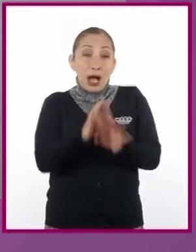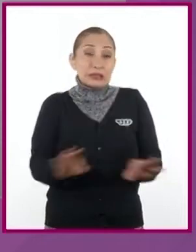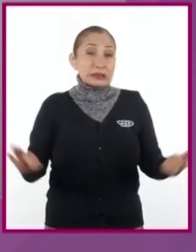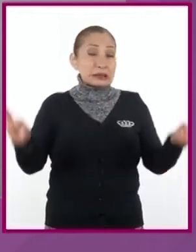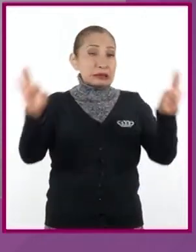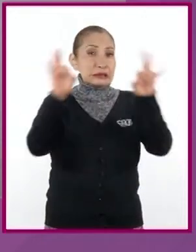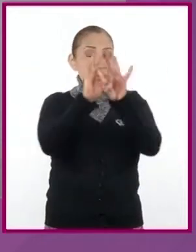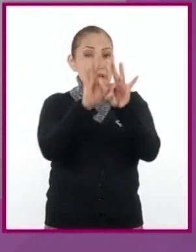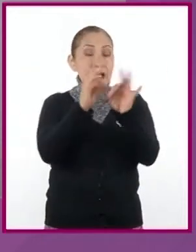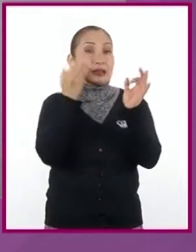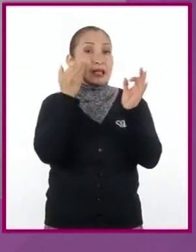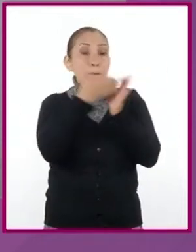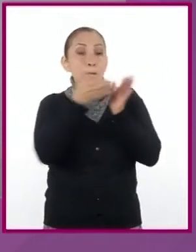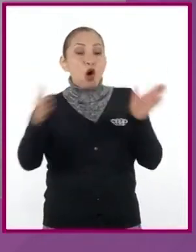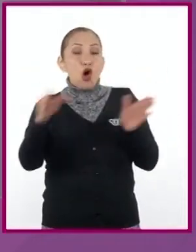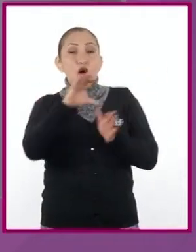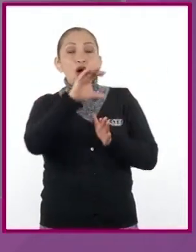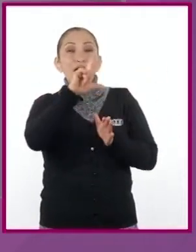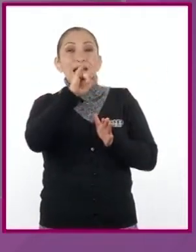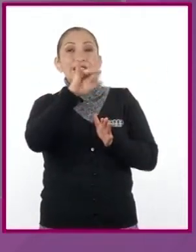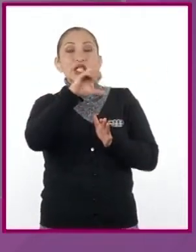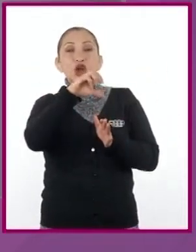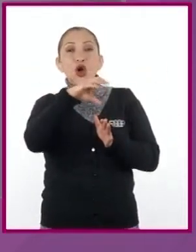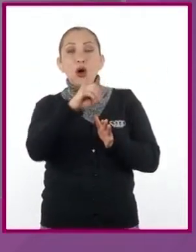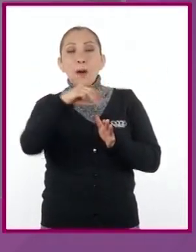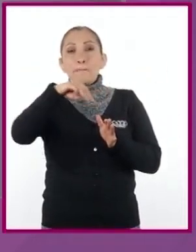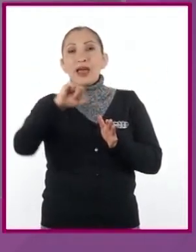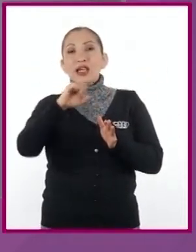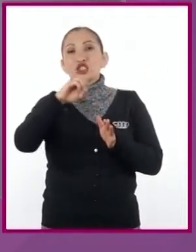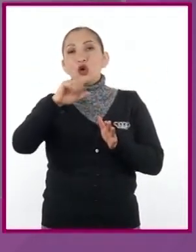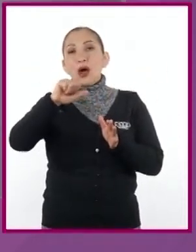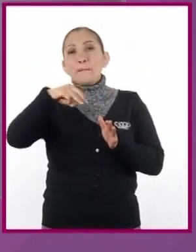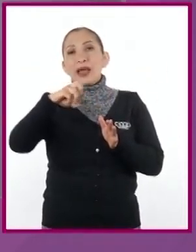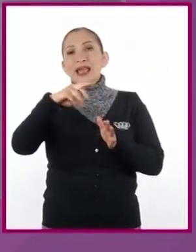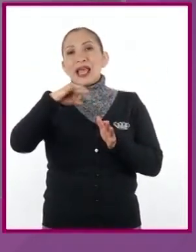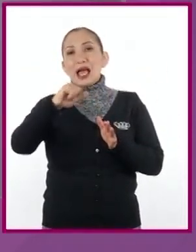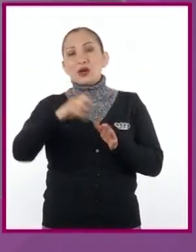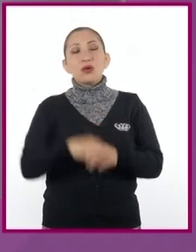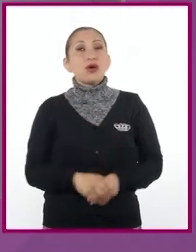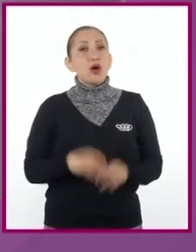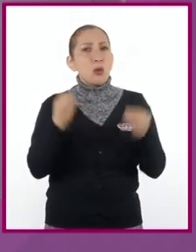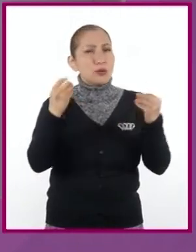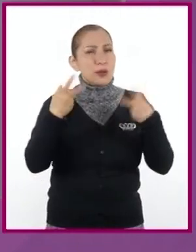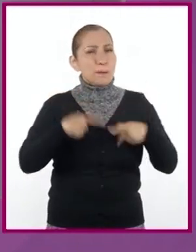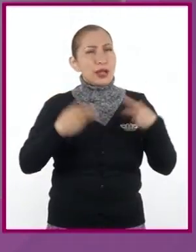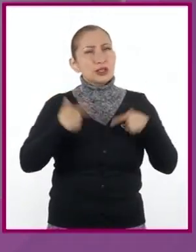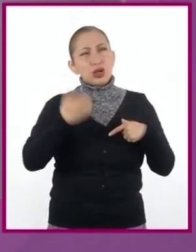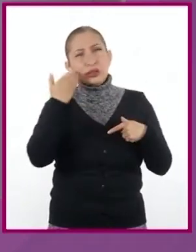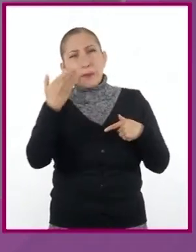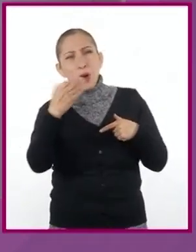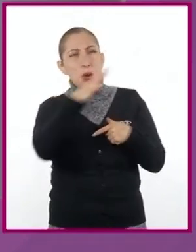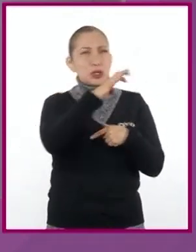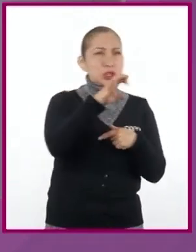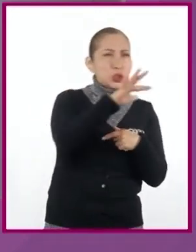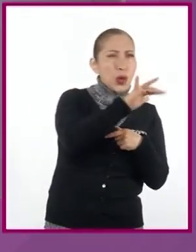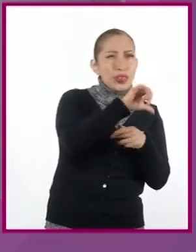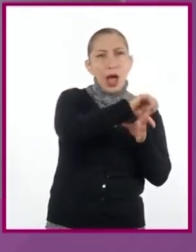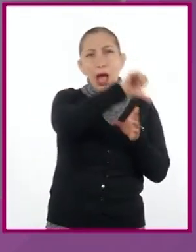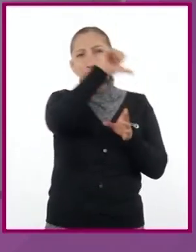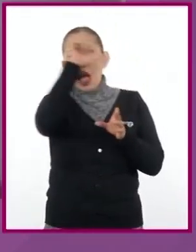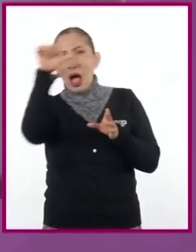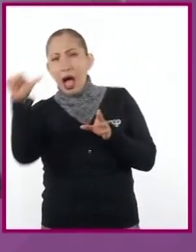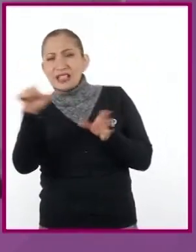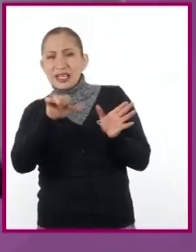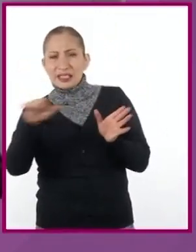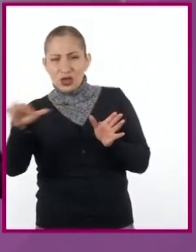fue en el clásico mesoamericano. Que bueno, que el periodo en el que hubo como tanta gente fue como entre el 450